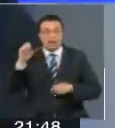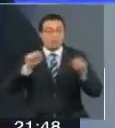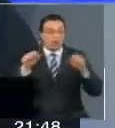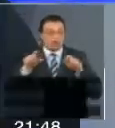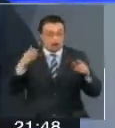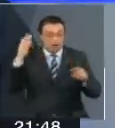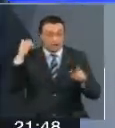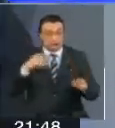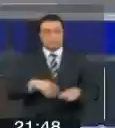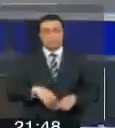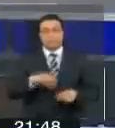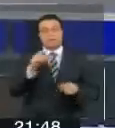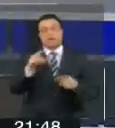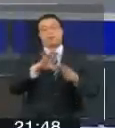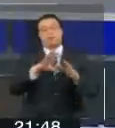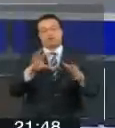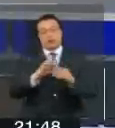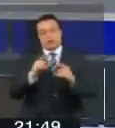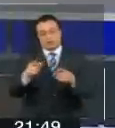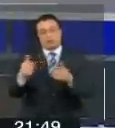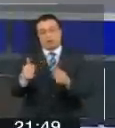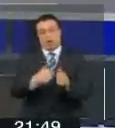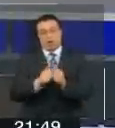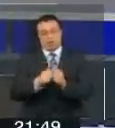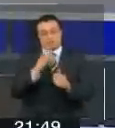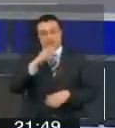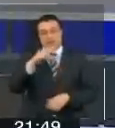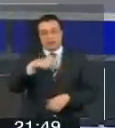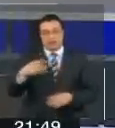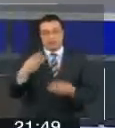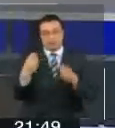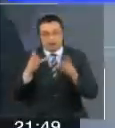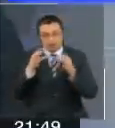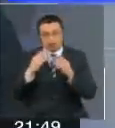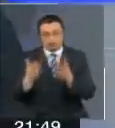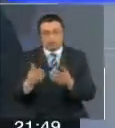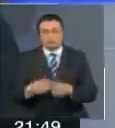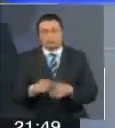políticos. Carmen Castillo, muchísimas gracias por acompañarnos en CNN Prime. Que tenga muy buenas noches. Gracias.